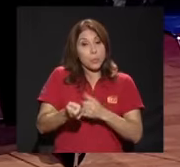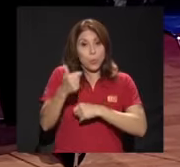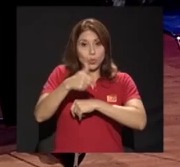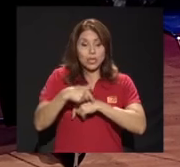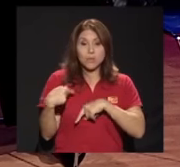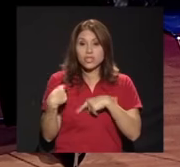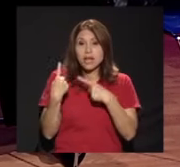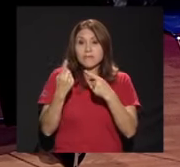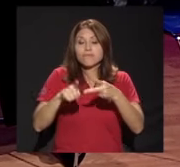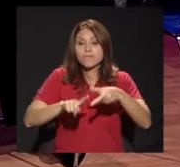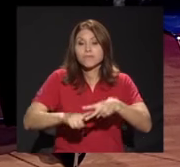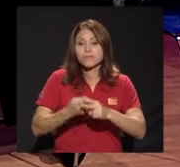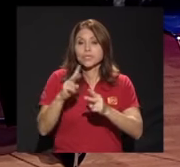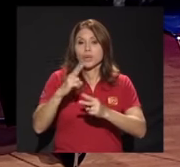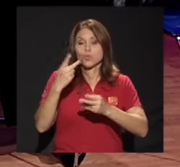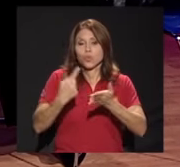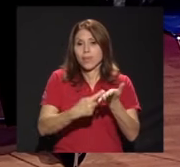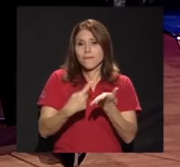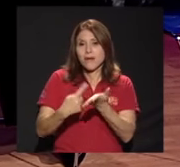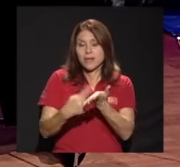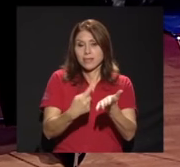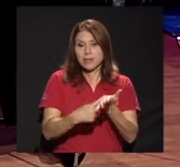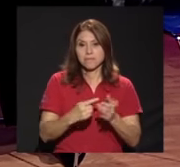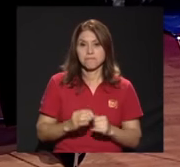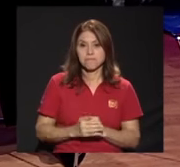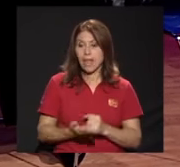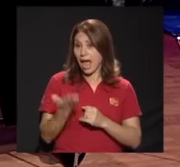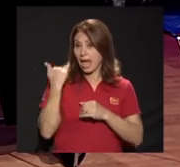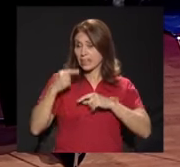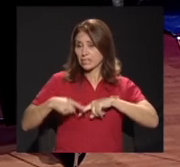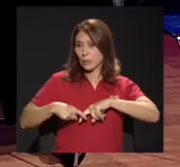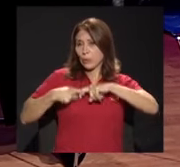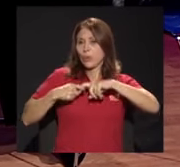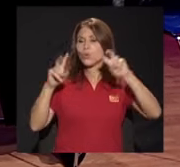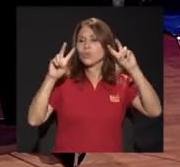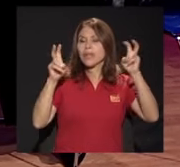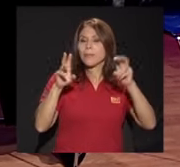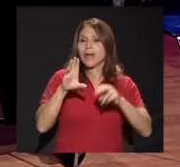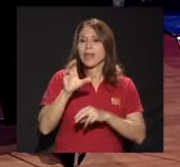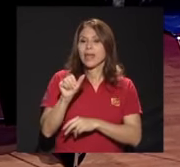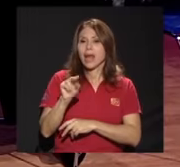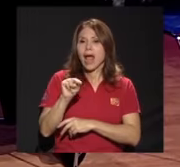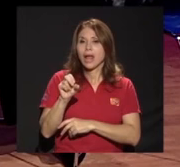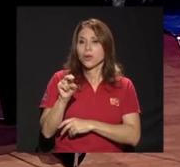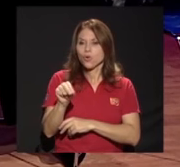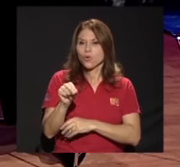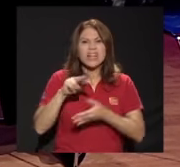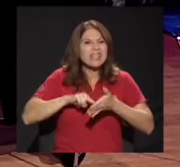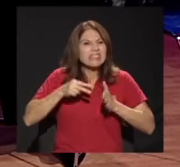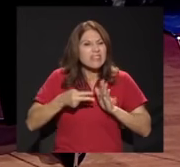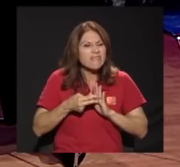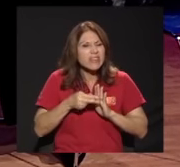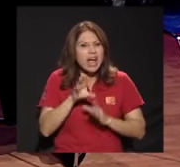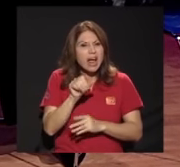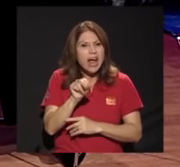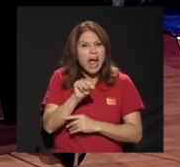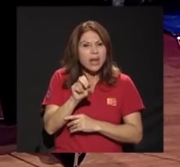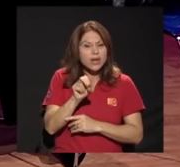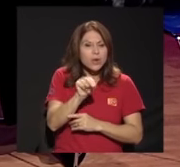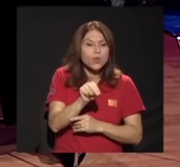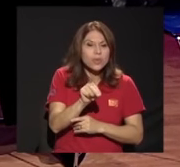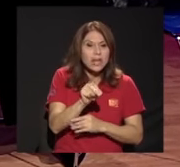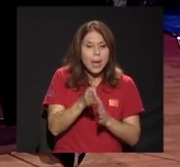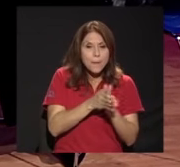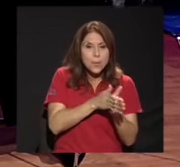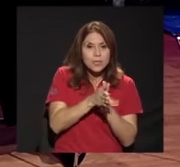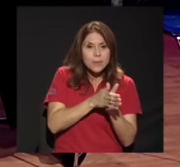a darse ese segundo debate. Quedábamos en un tema de los cánones. ¿Qué es el canon de aprovechamiento y qué es el canon de